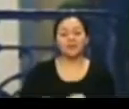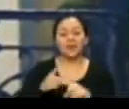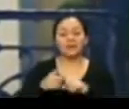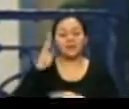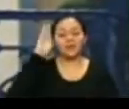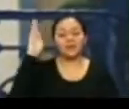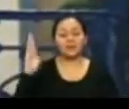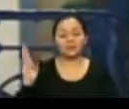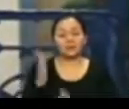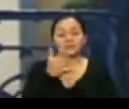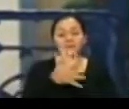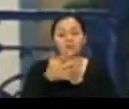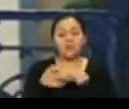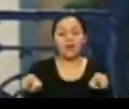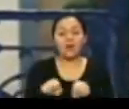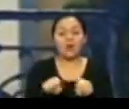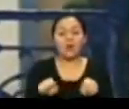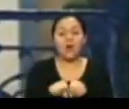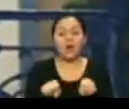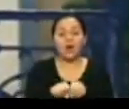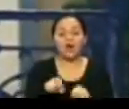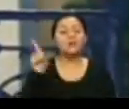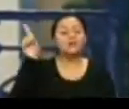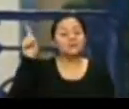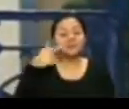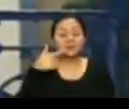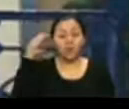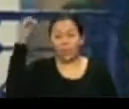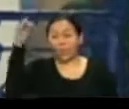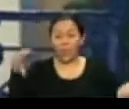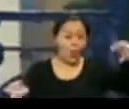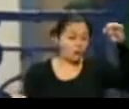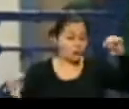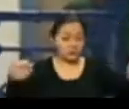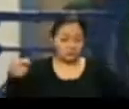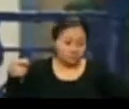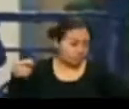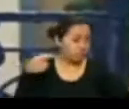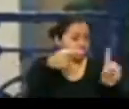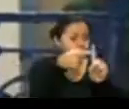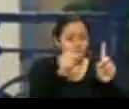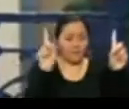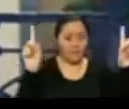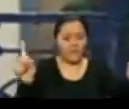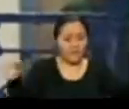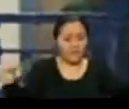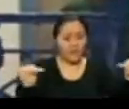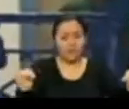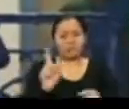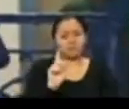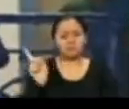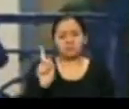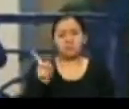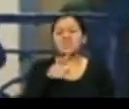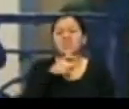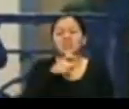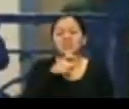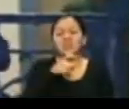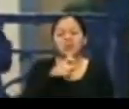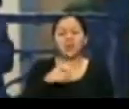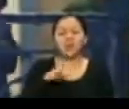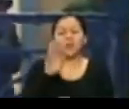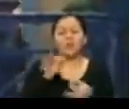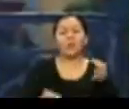se trata necesariamente de jueces corruptos que judicializan la política. Se trata de jueces